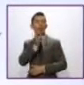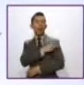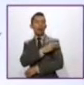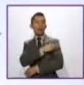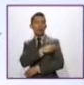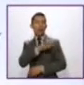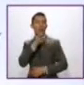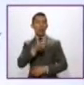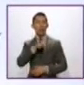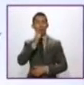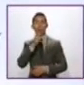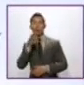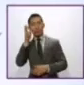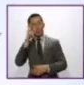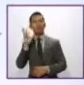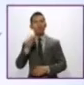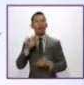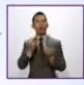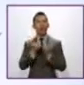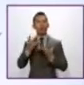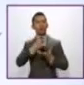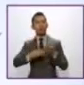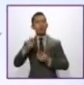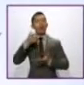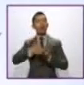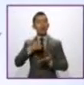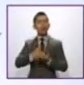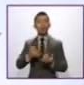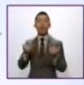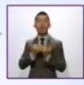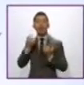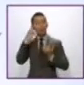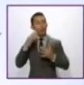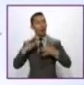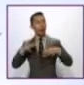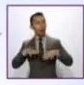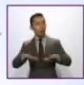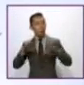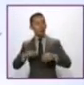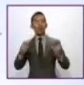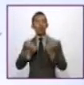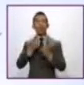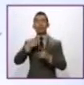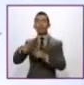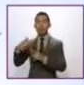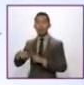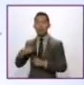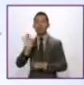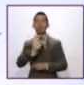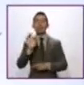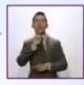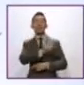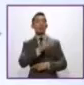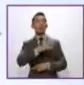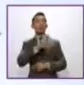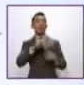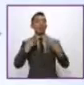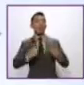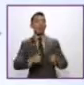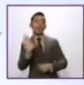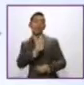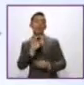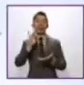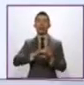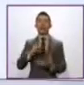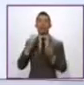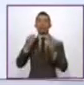fumar, también para crecimiento económico. Lo utilizan para textiles y también para algunas otras cuestiones que probablemente no me llegues a entender.